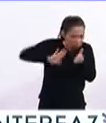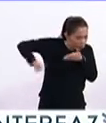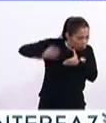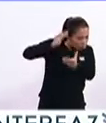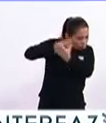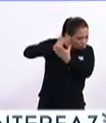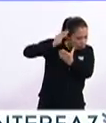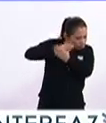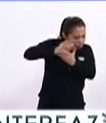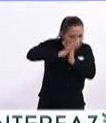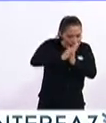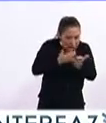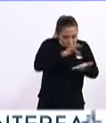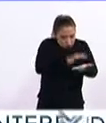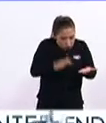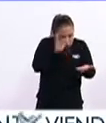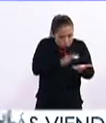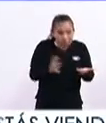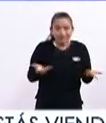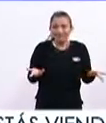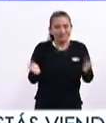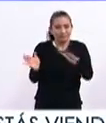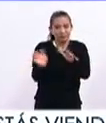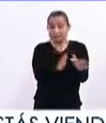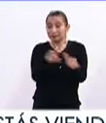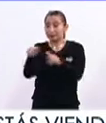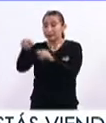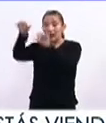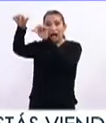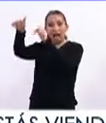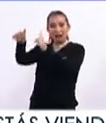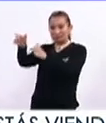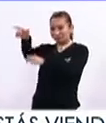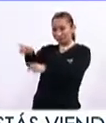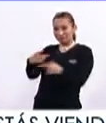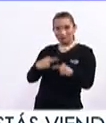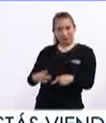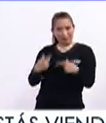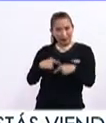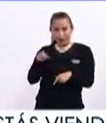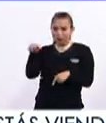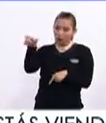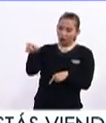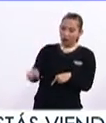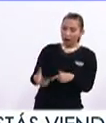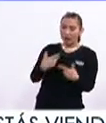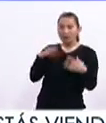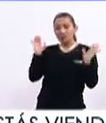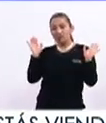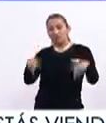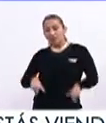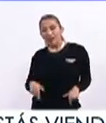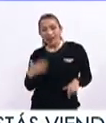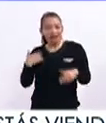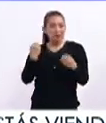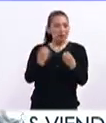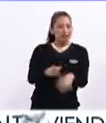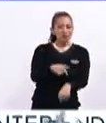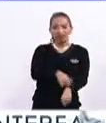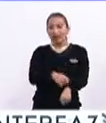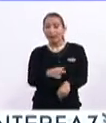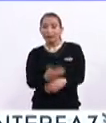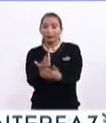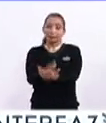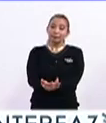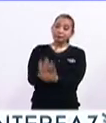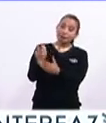se la pasa en los libros y demás, ¿no? Y por otro lado, el artista que de manera desparpajada pierde el tiempo y está